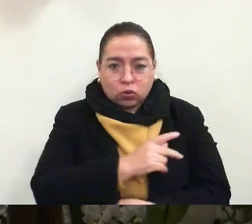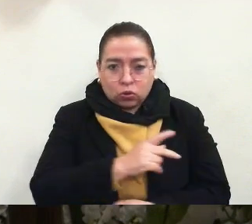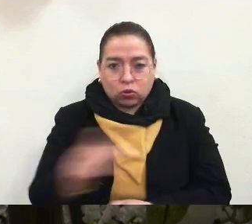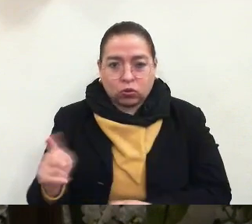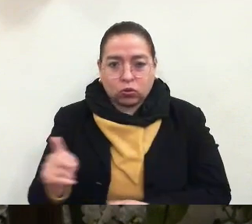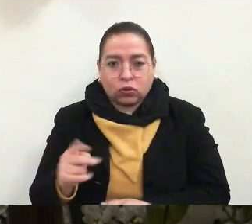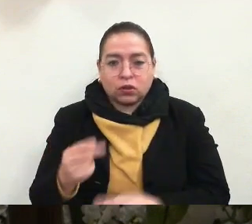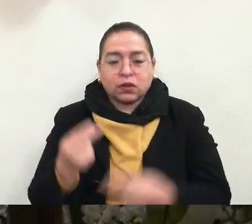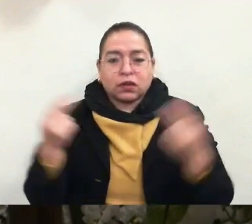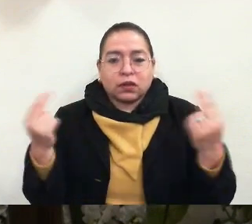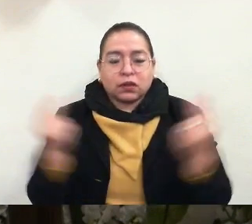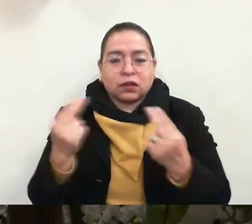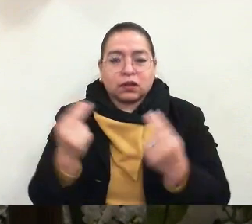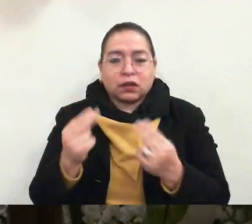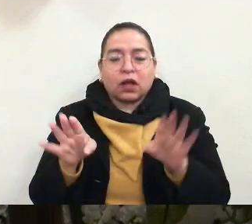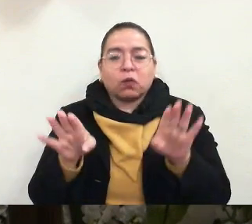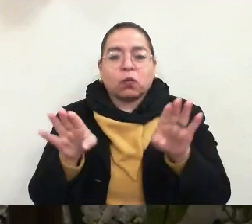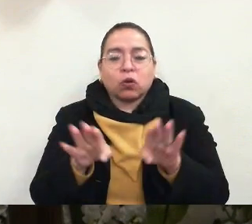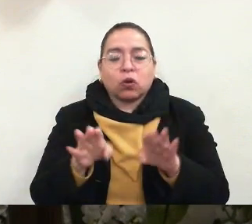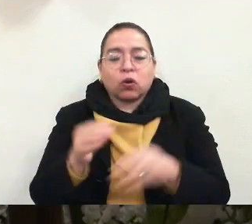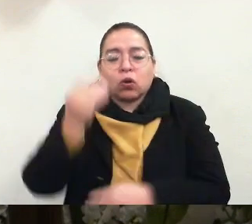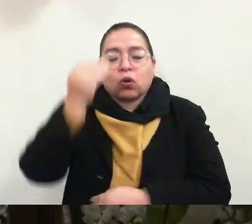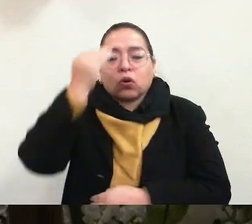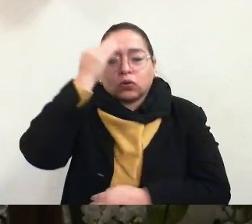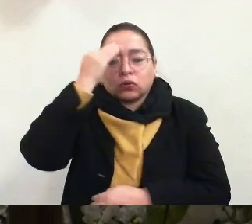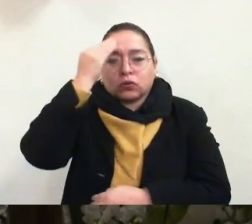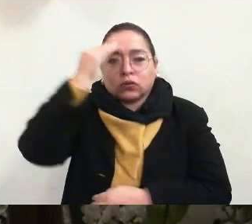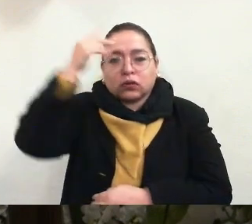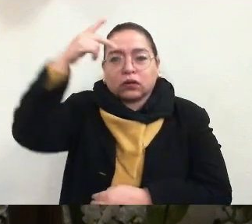Por eso, hoy queremos